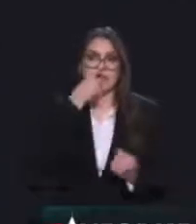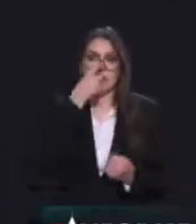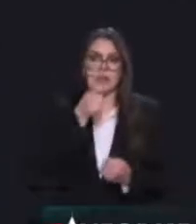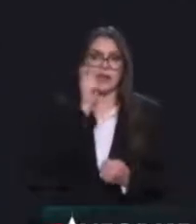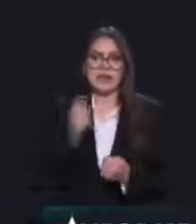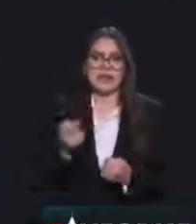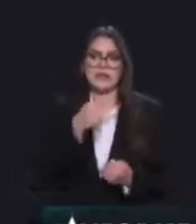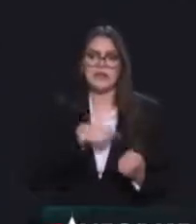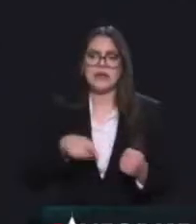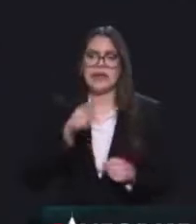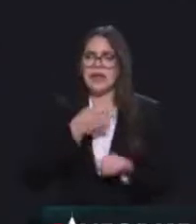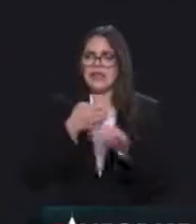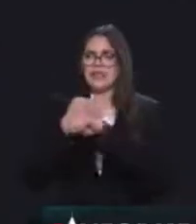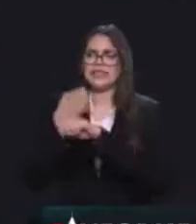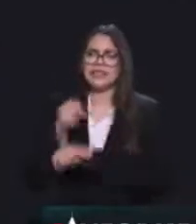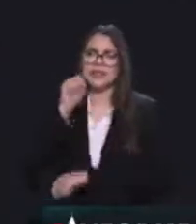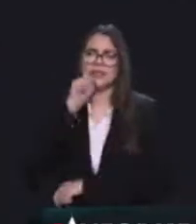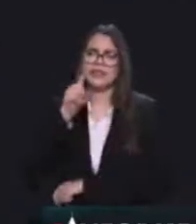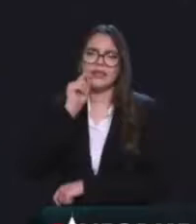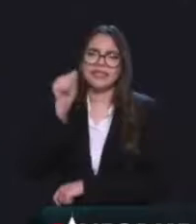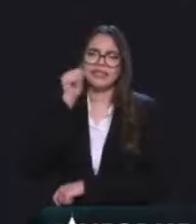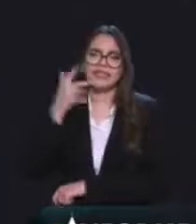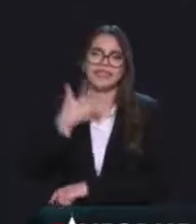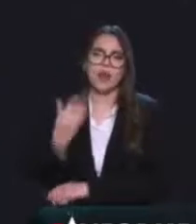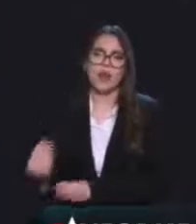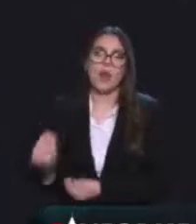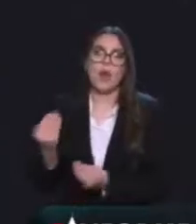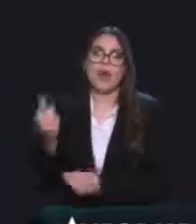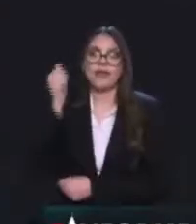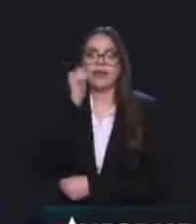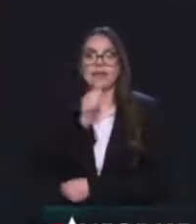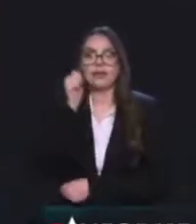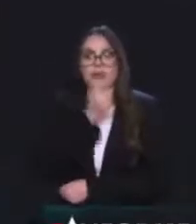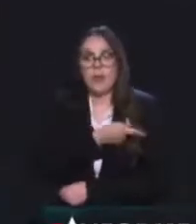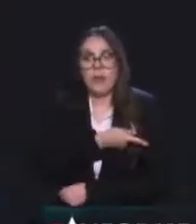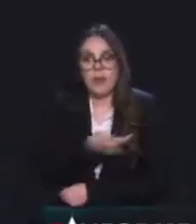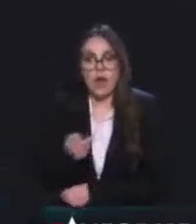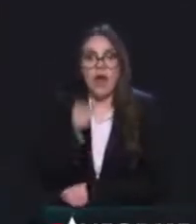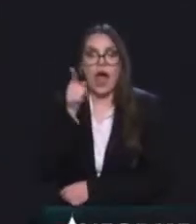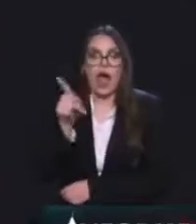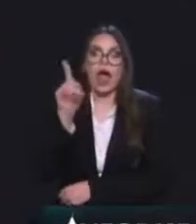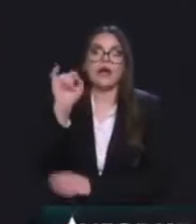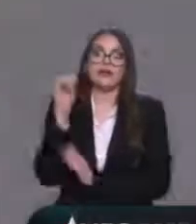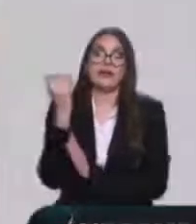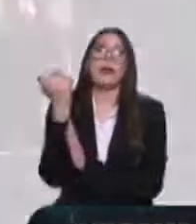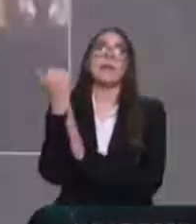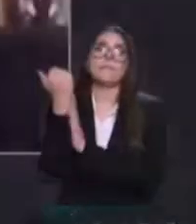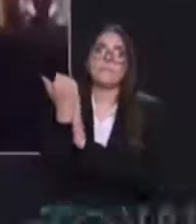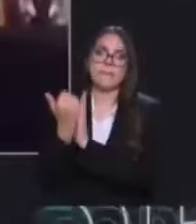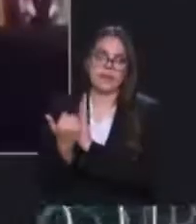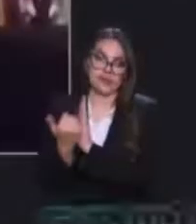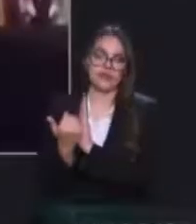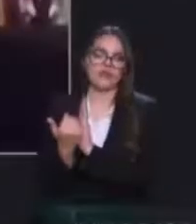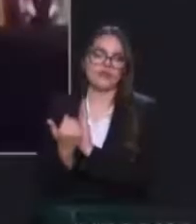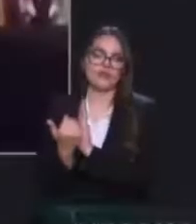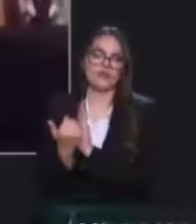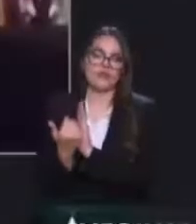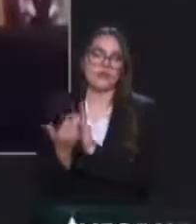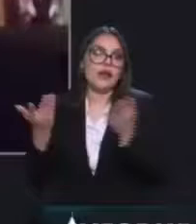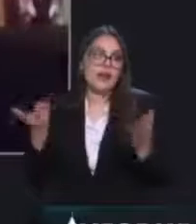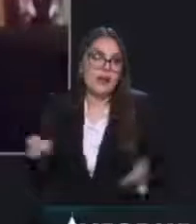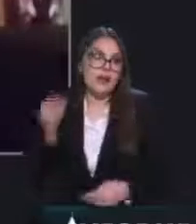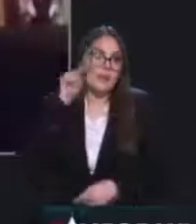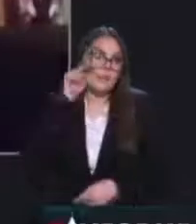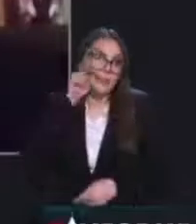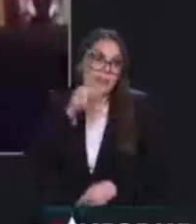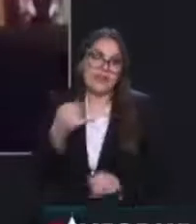son estados que tradicionalmente tienen altas tasas de pobreza extrema, ahí sí se redujo. Entonces, lo que podemos ver es,